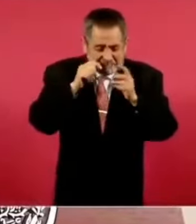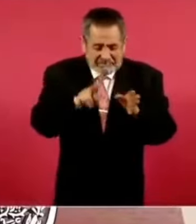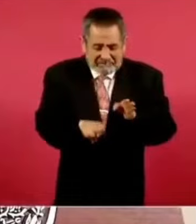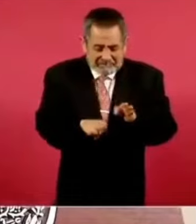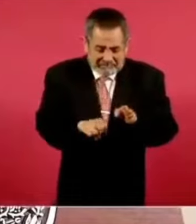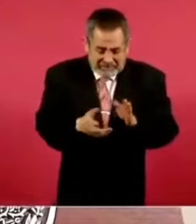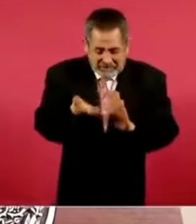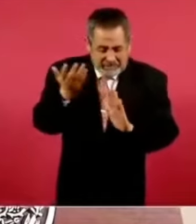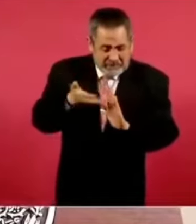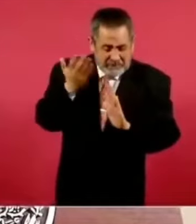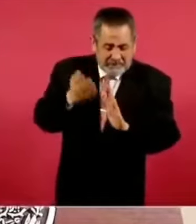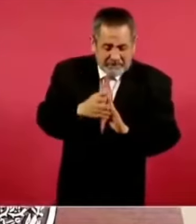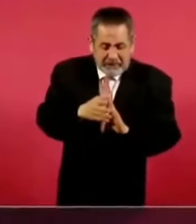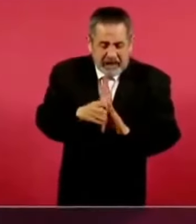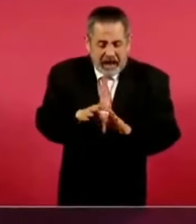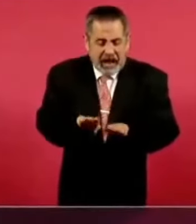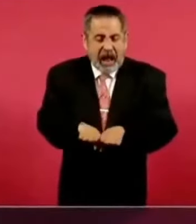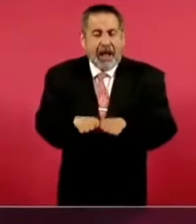a ver si no